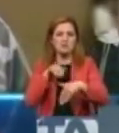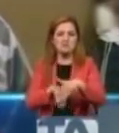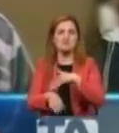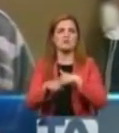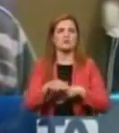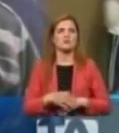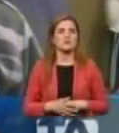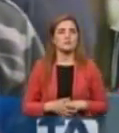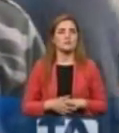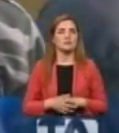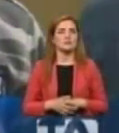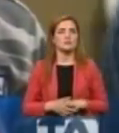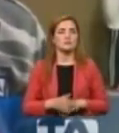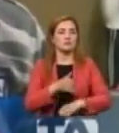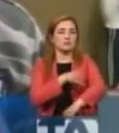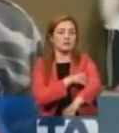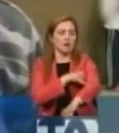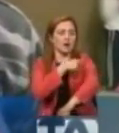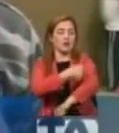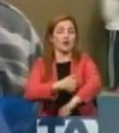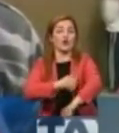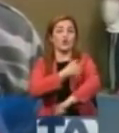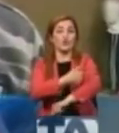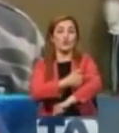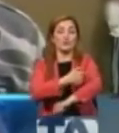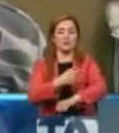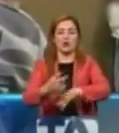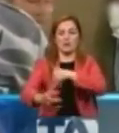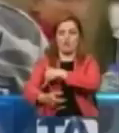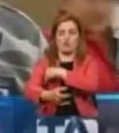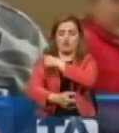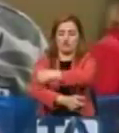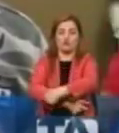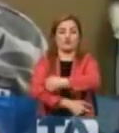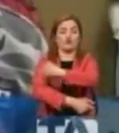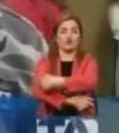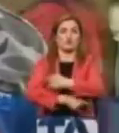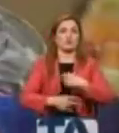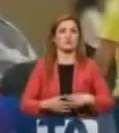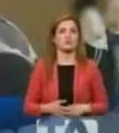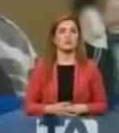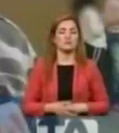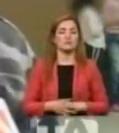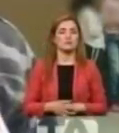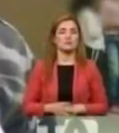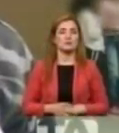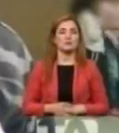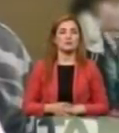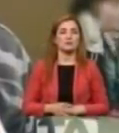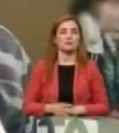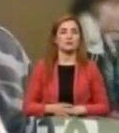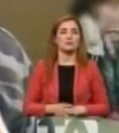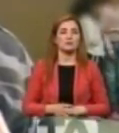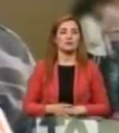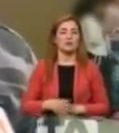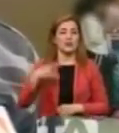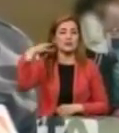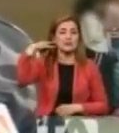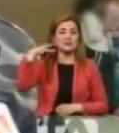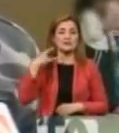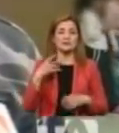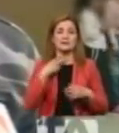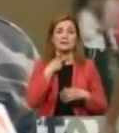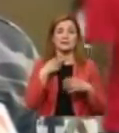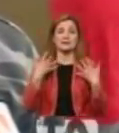penitenciario. Tiene adherido con cinta de embalaje y plastilina. Obviamente están asustadas, manifestando que